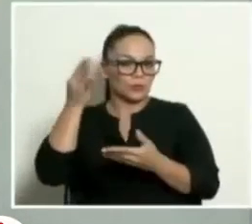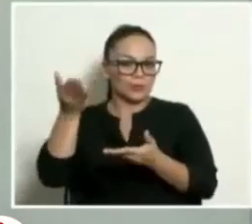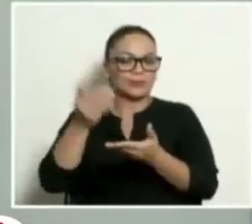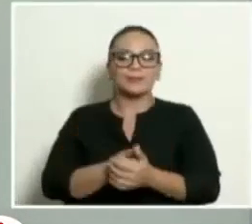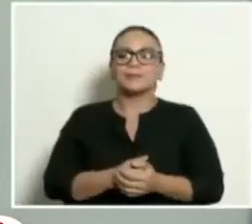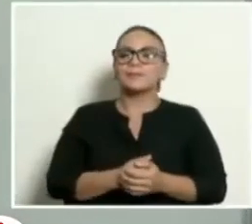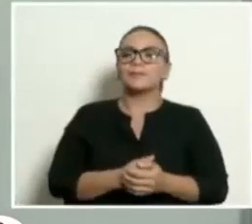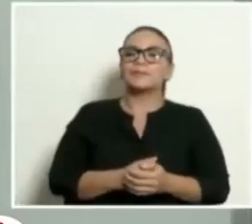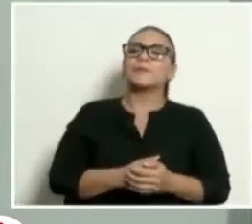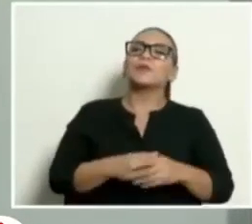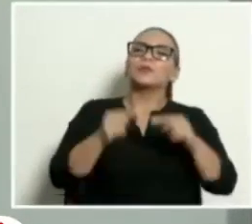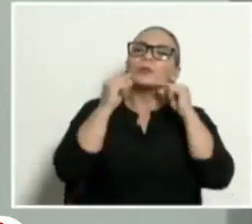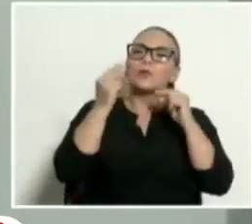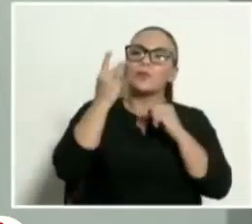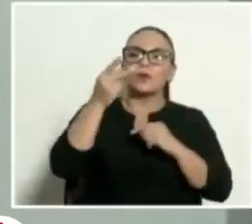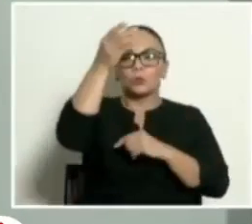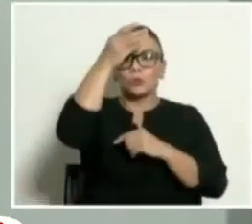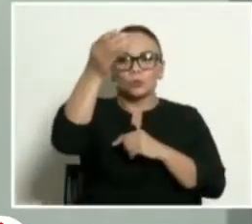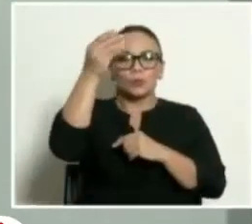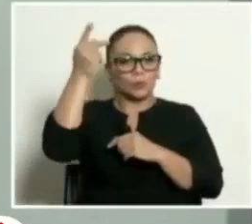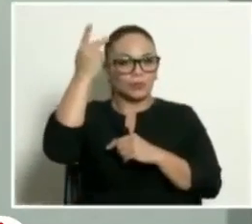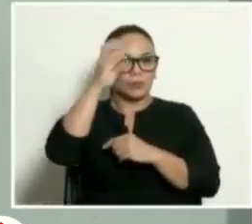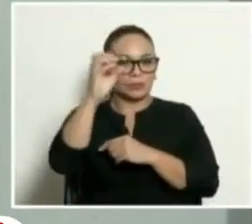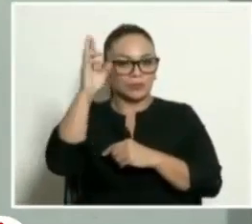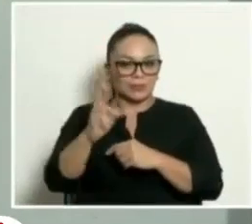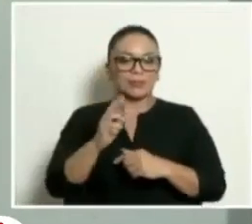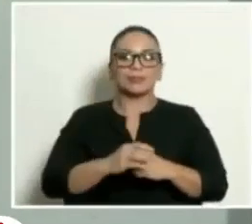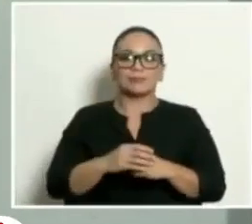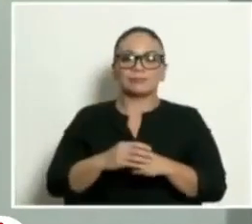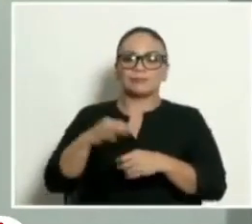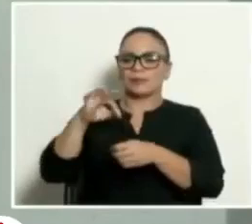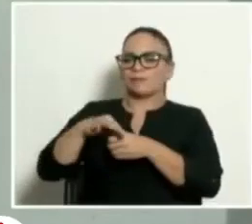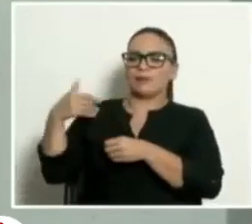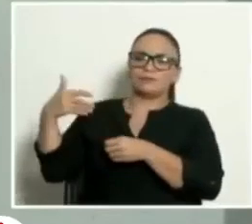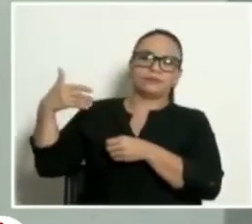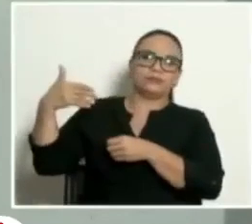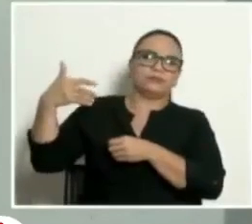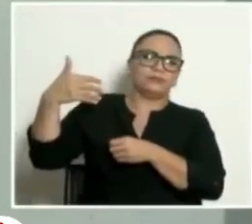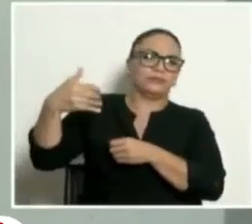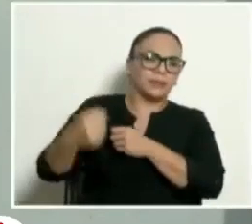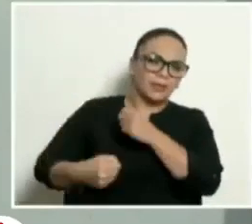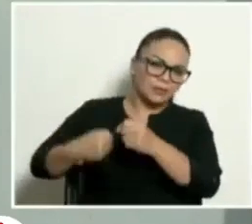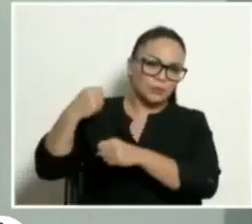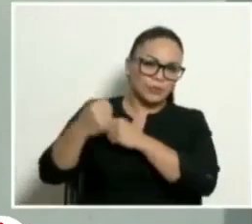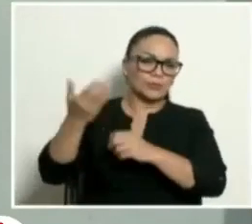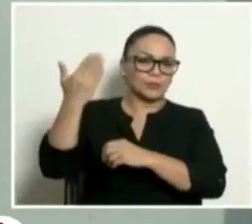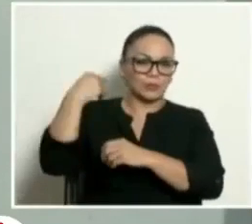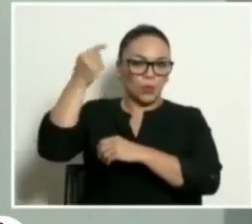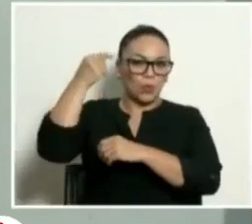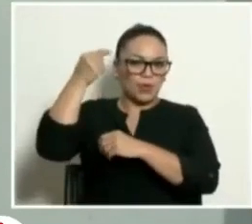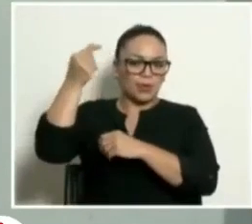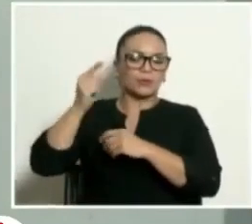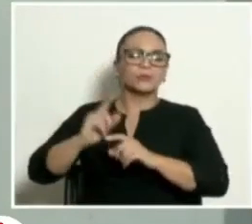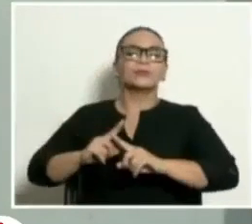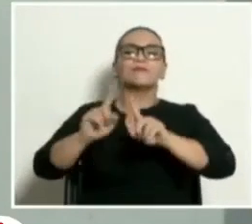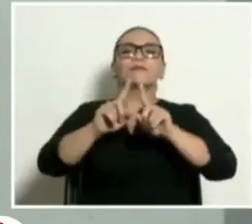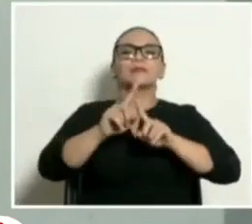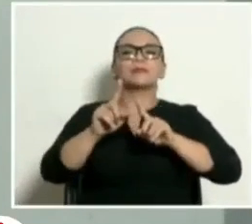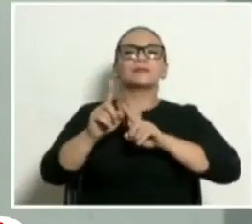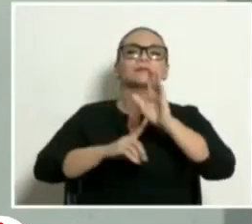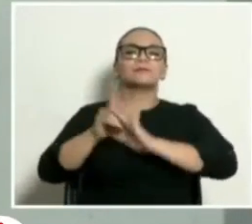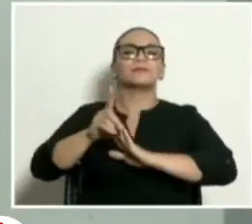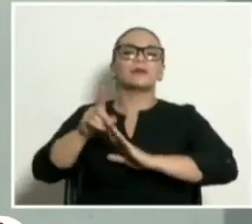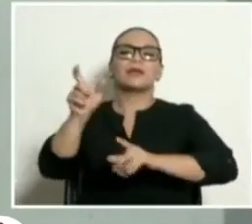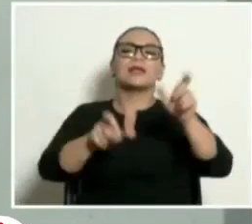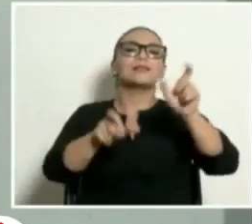Don Rodrigo, la cultura política costarricense, sembrada por décadas entre la población por gobiernos que desarrollaban el clientelismo